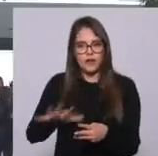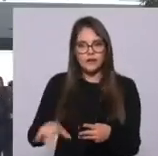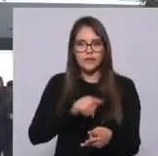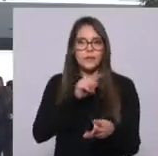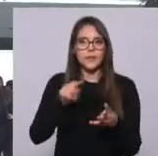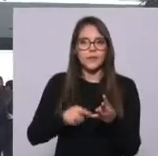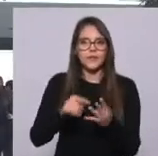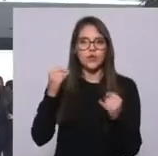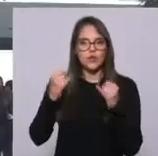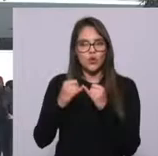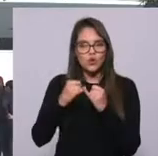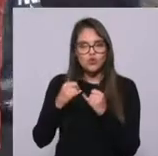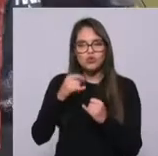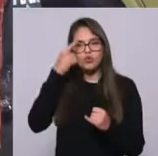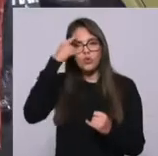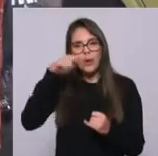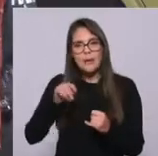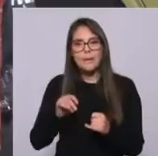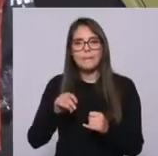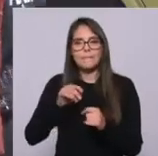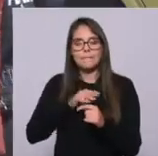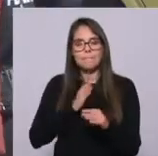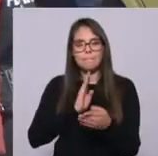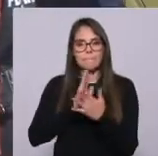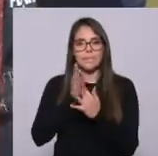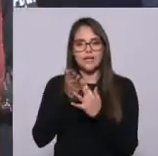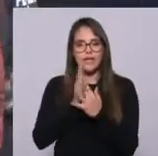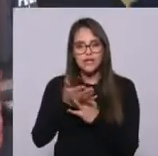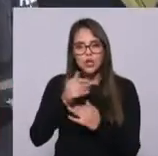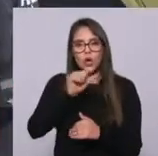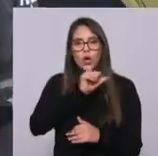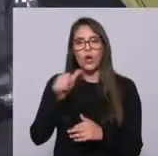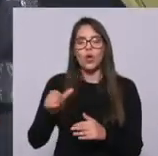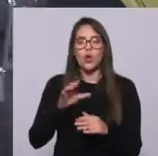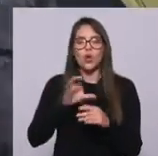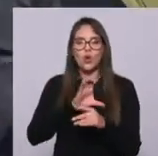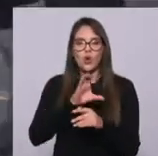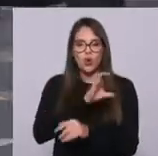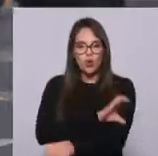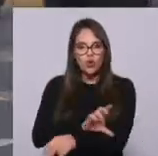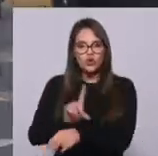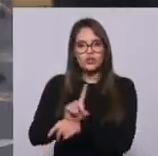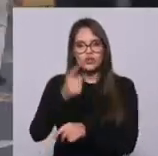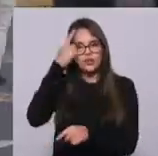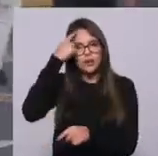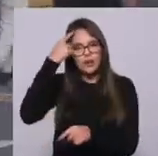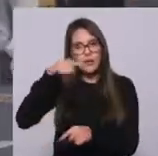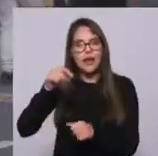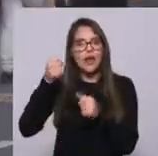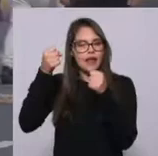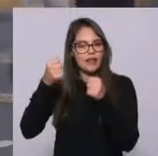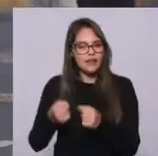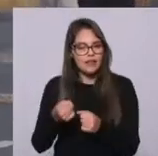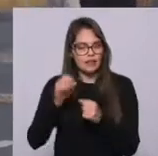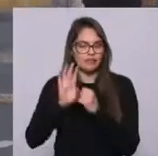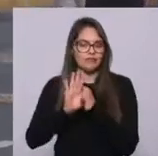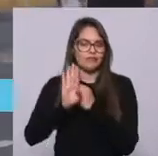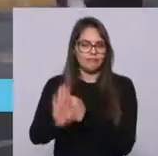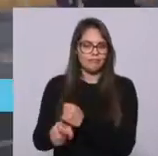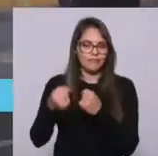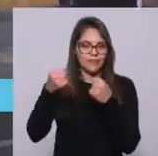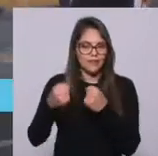Migración, la Coordinación Nacional Antisecuestro y la Comisión Mexicana de Ayuda a Refugiados. También se acordó